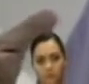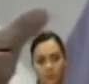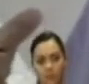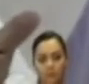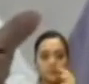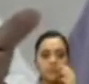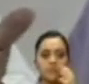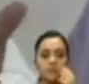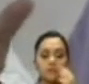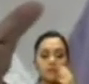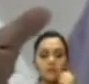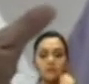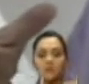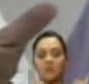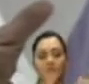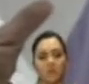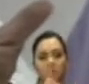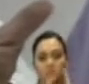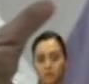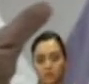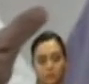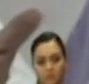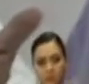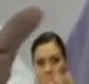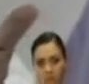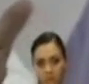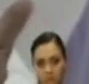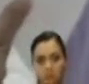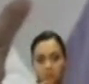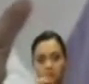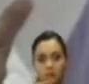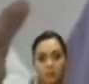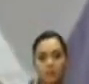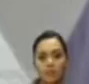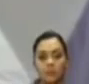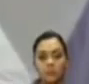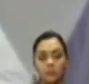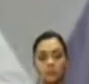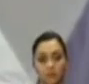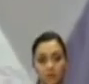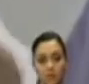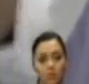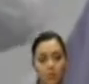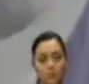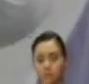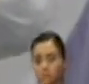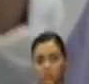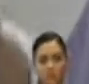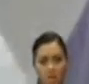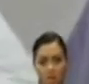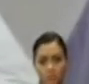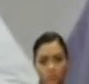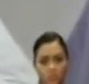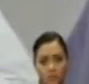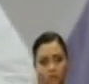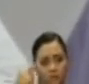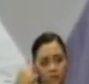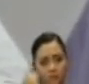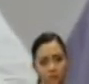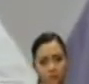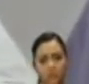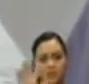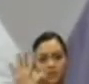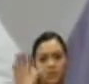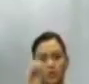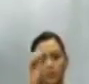de tránsito, alguna policía municipal, educación que no tienen los municipios, salud que no tienen los municipios, el gasto corriente en sueldos y salarios del Estado sería el